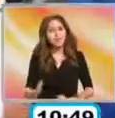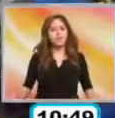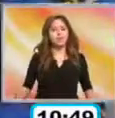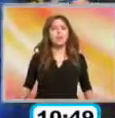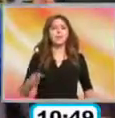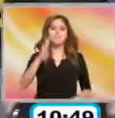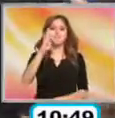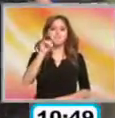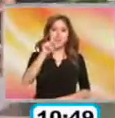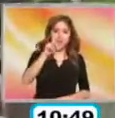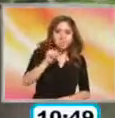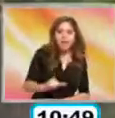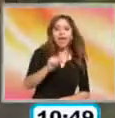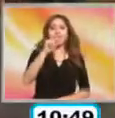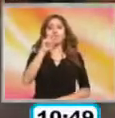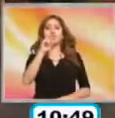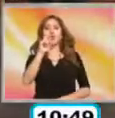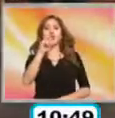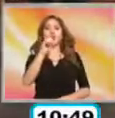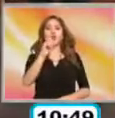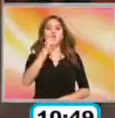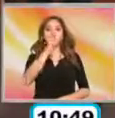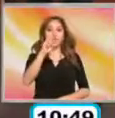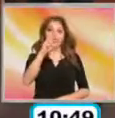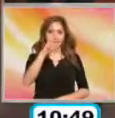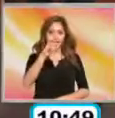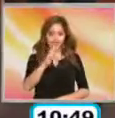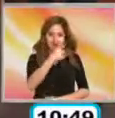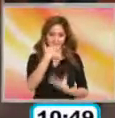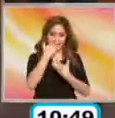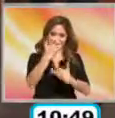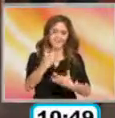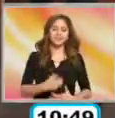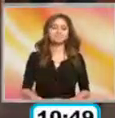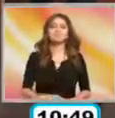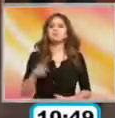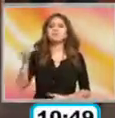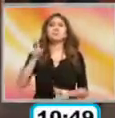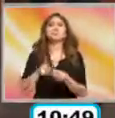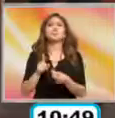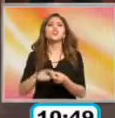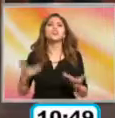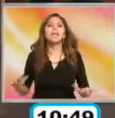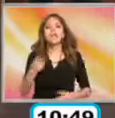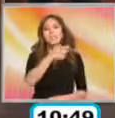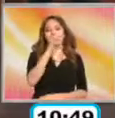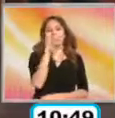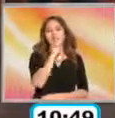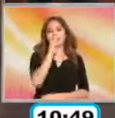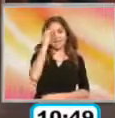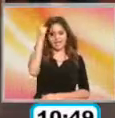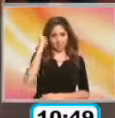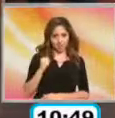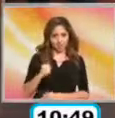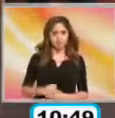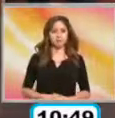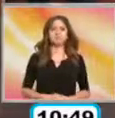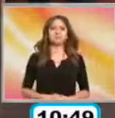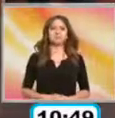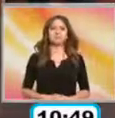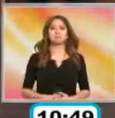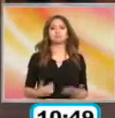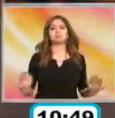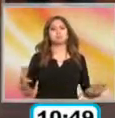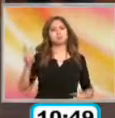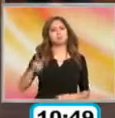de banda! ¡Todo terreno! ¡Y vamos con todo! ¡Ánimo! ¿Y de dónde? ¡De Mazatlán, Sinaloa! Tantos años, Beto, Tony,